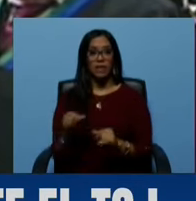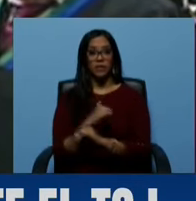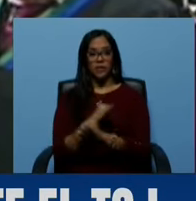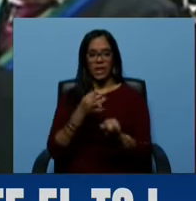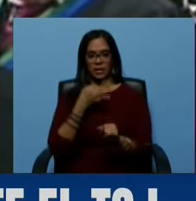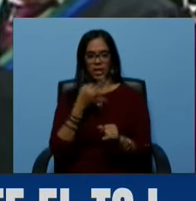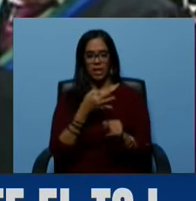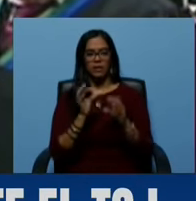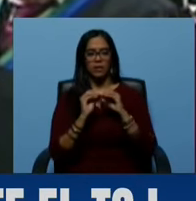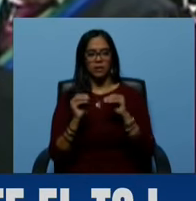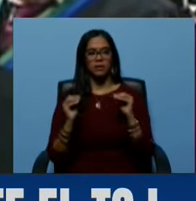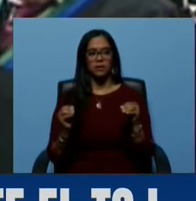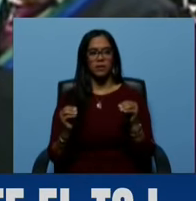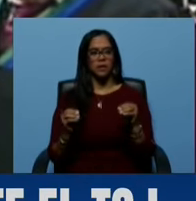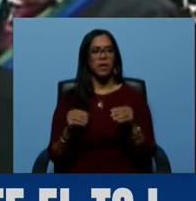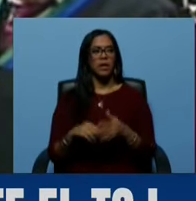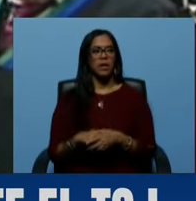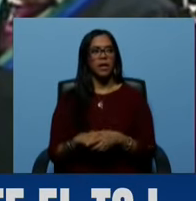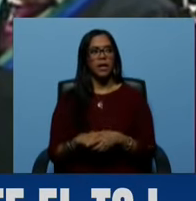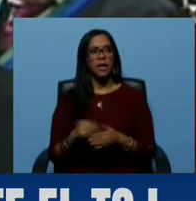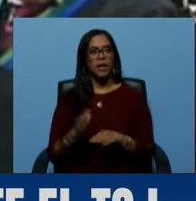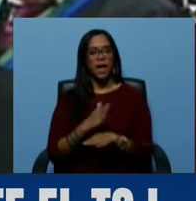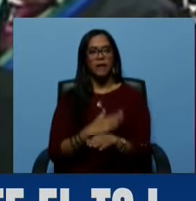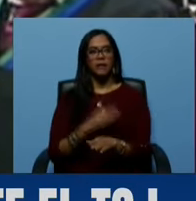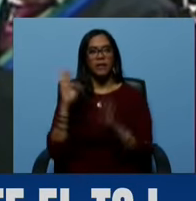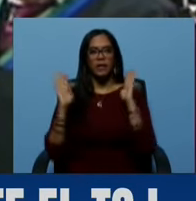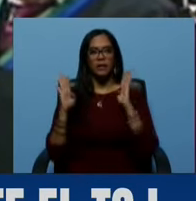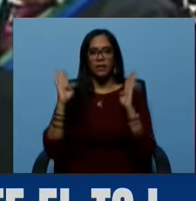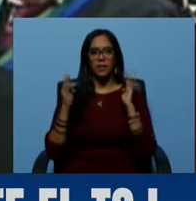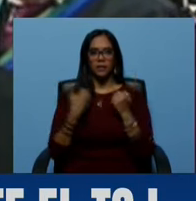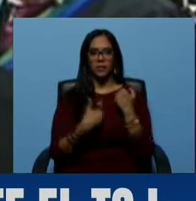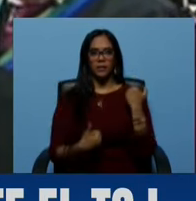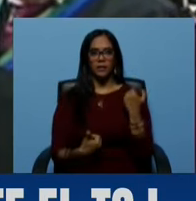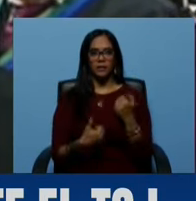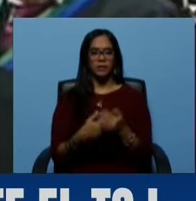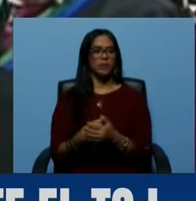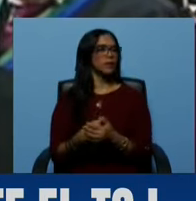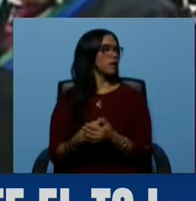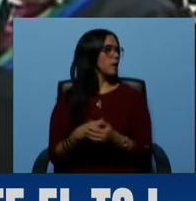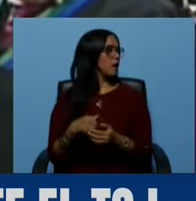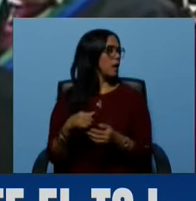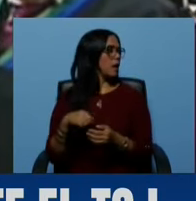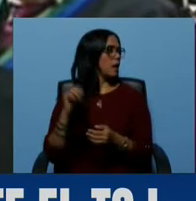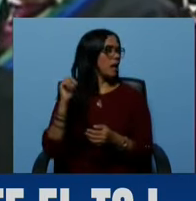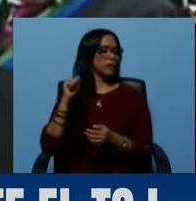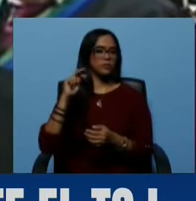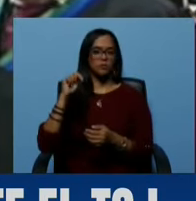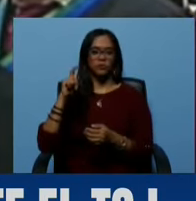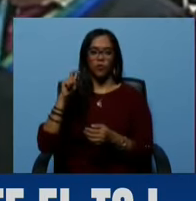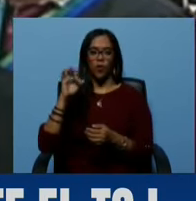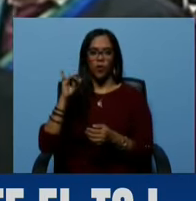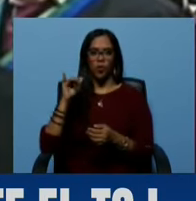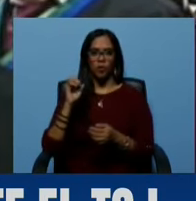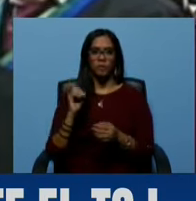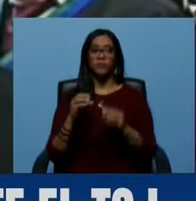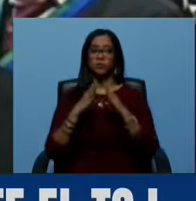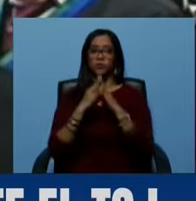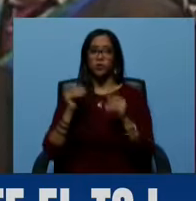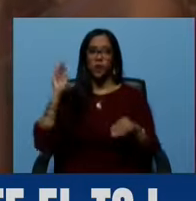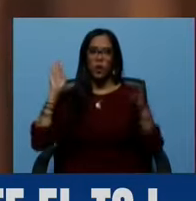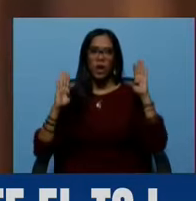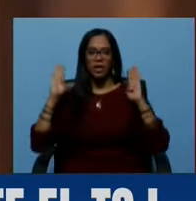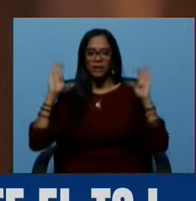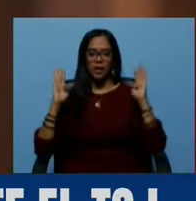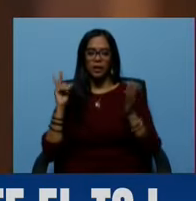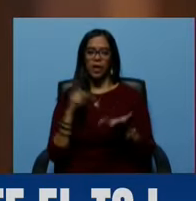está convocado el ex candidato presidencial Antonio Ecarri. Recordemos, son todos los candidatos